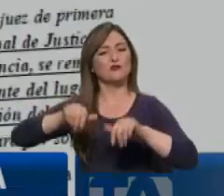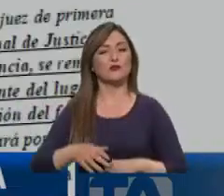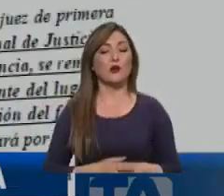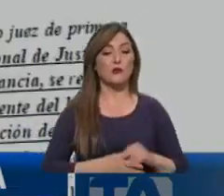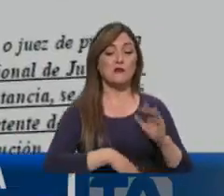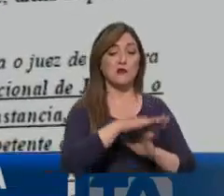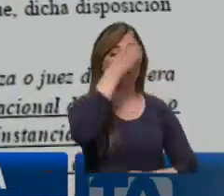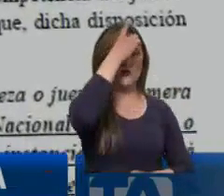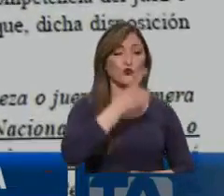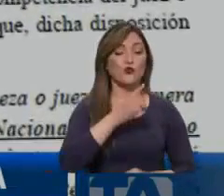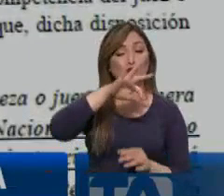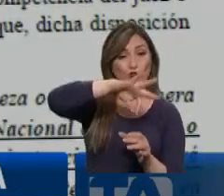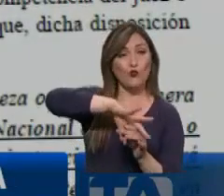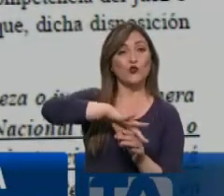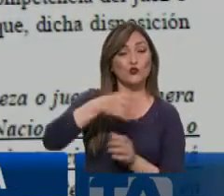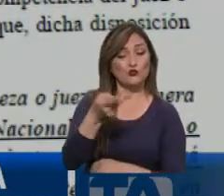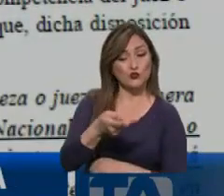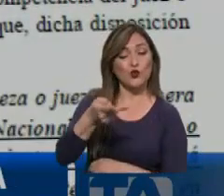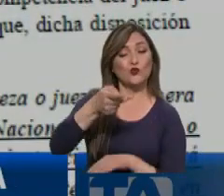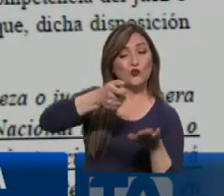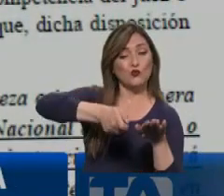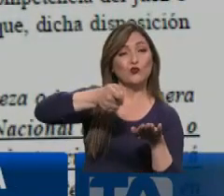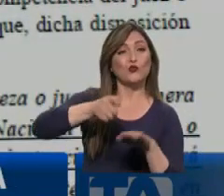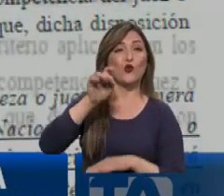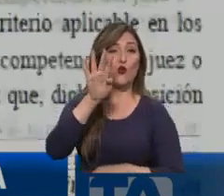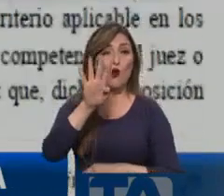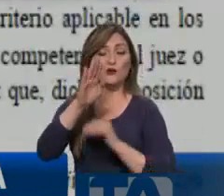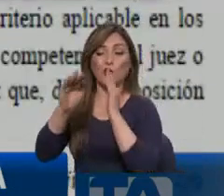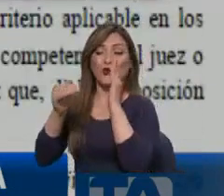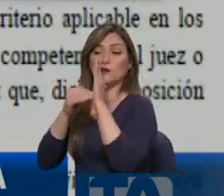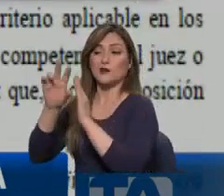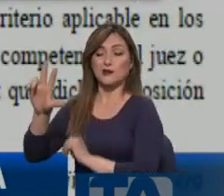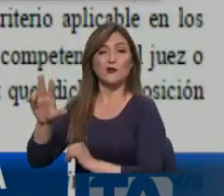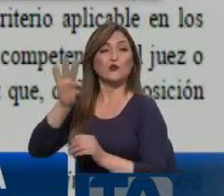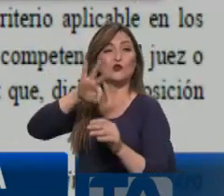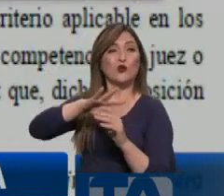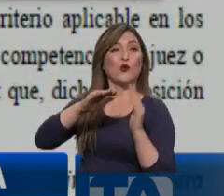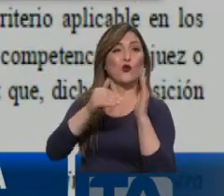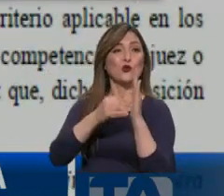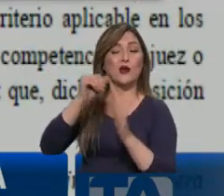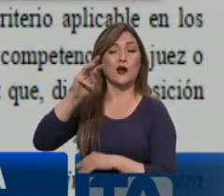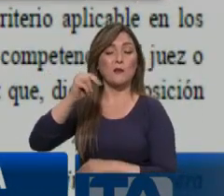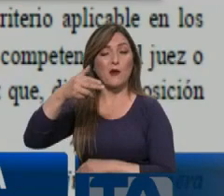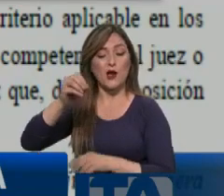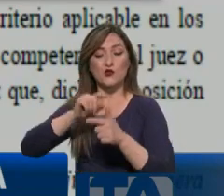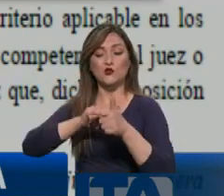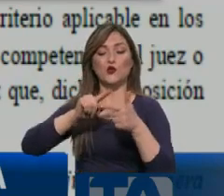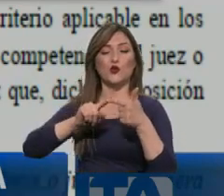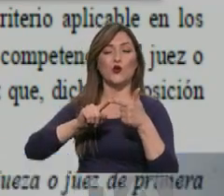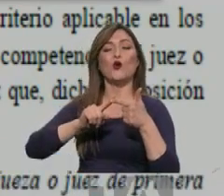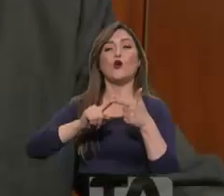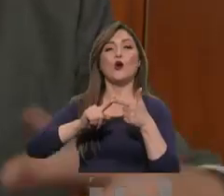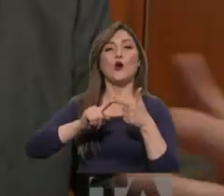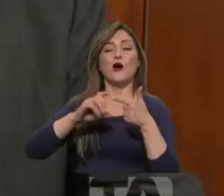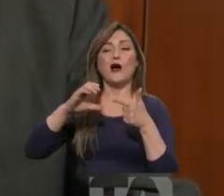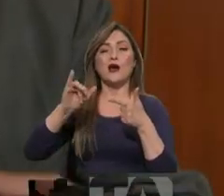por la mayoría con voto de los mencionados jueces. 4-3. Votaron en contra Daniela Camacho, Mercedes Caicedo y Javier de la